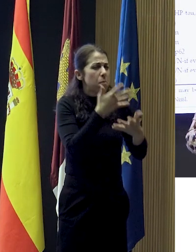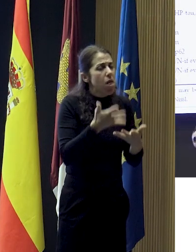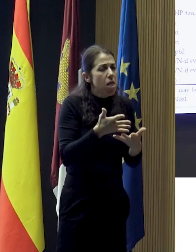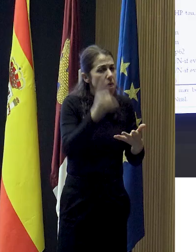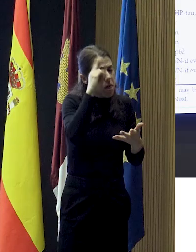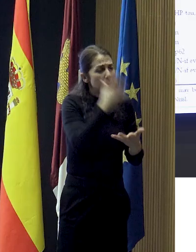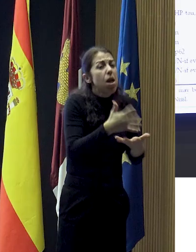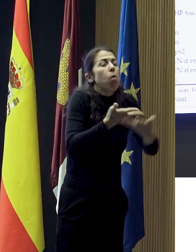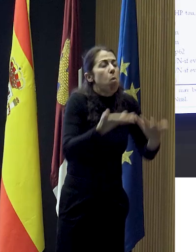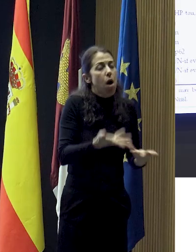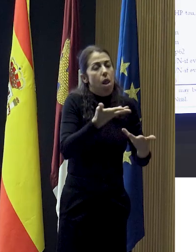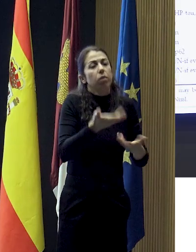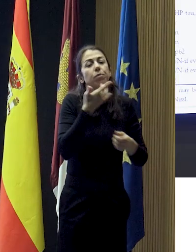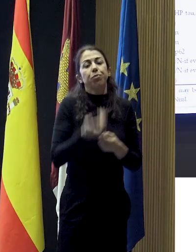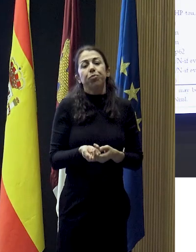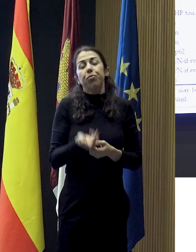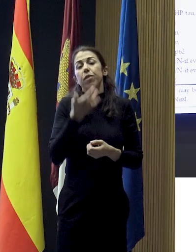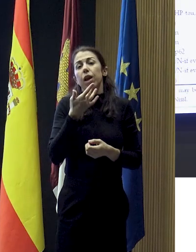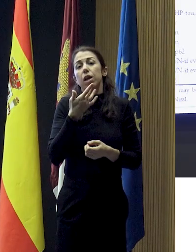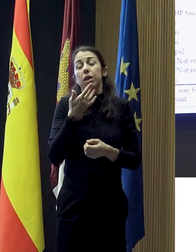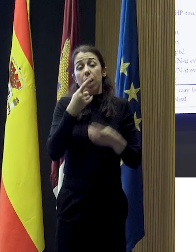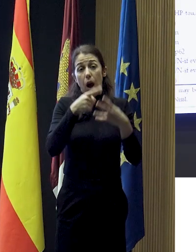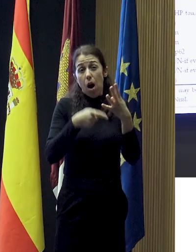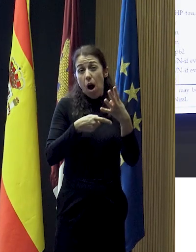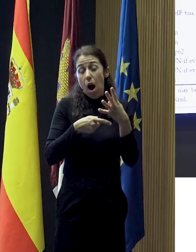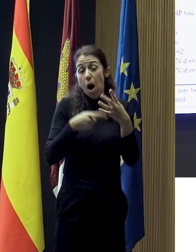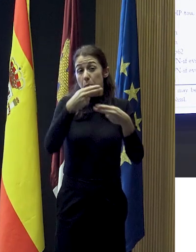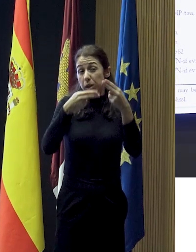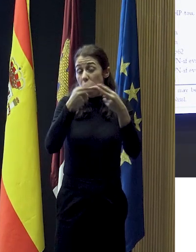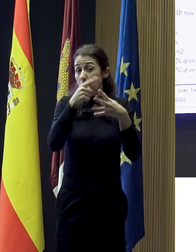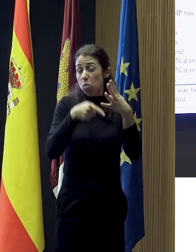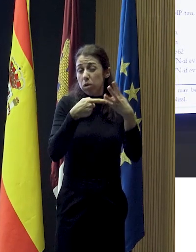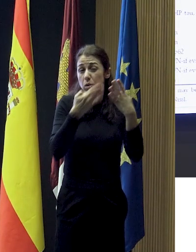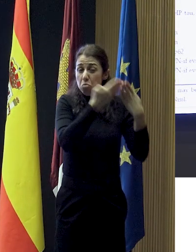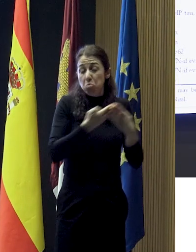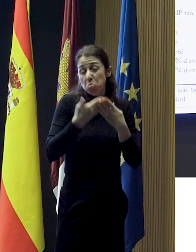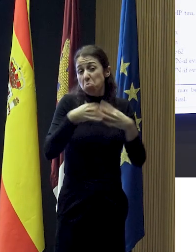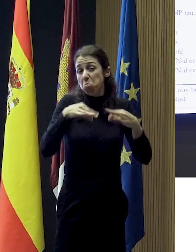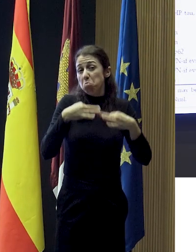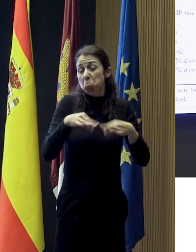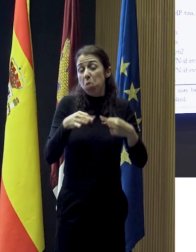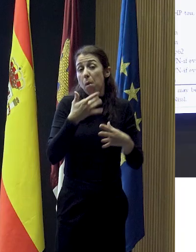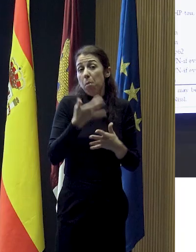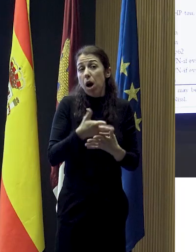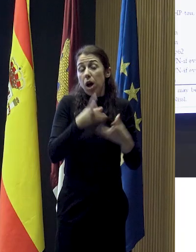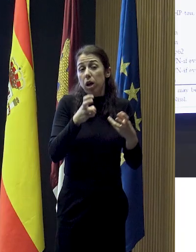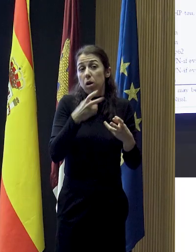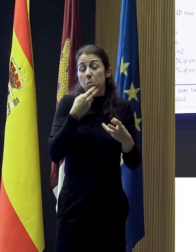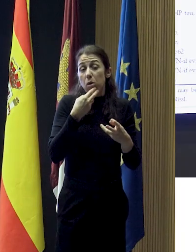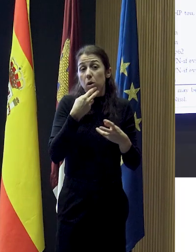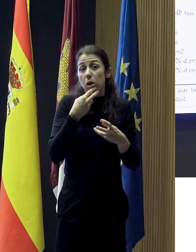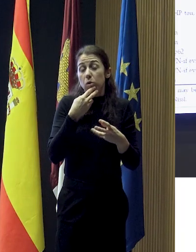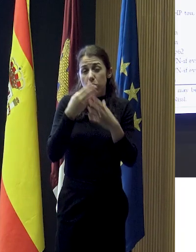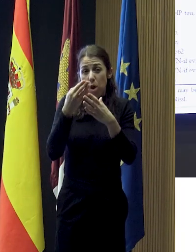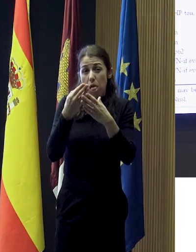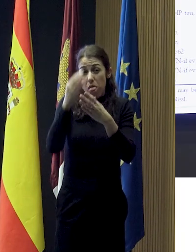¿vale? Estas 4 proteínas se estudian normalmente por los neuropatólogos